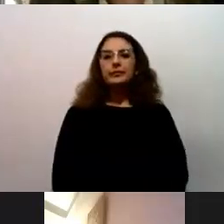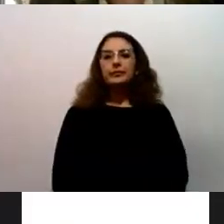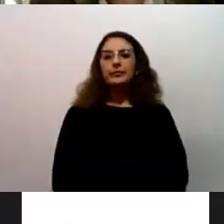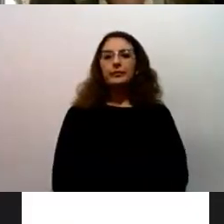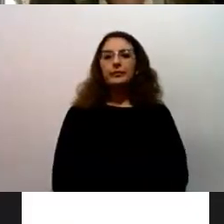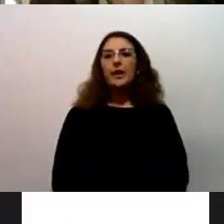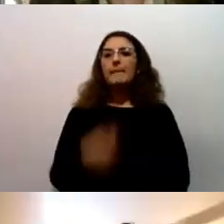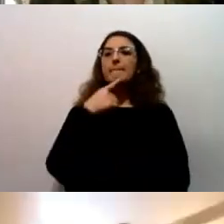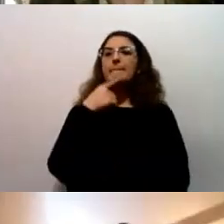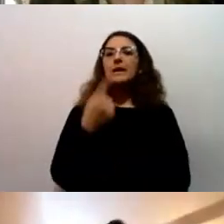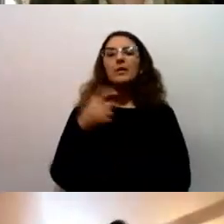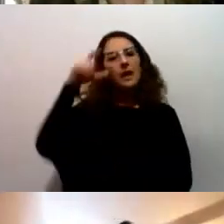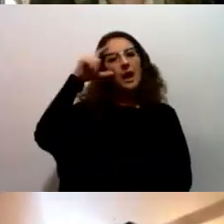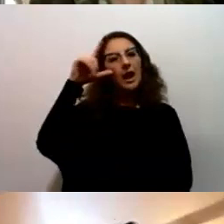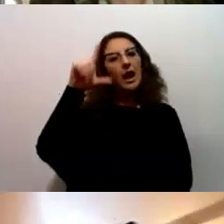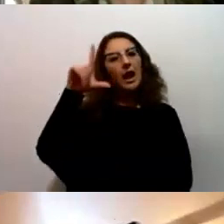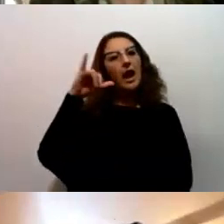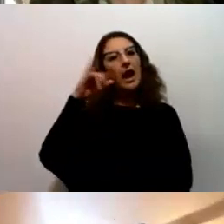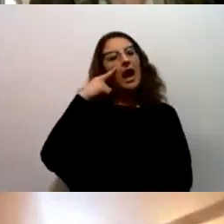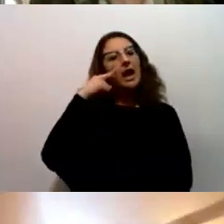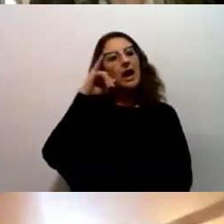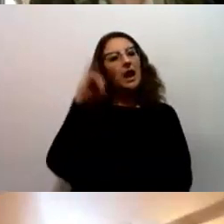Pregunta Elizabeth Siniscalco.